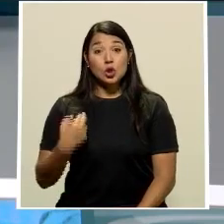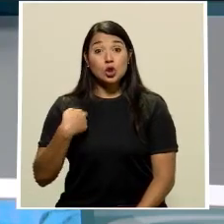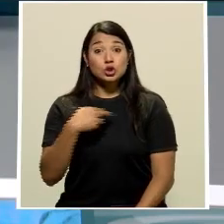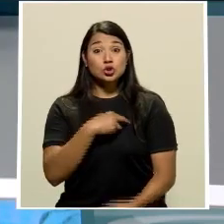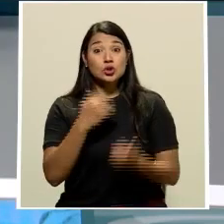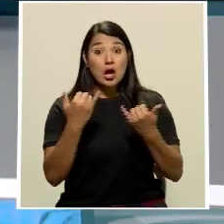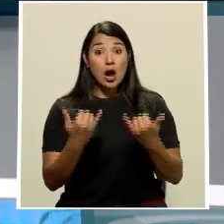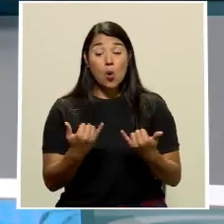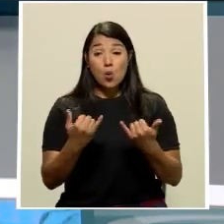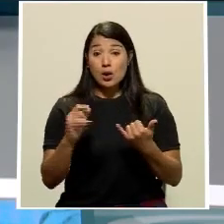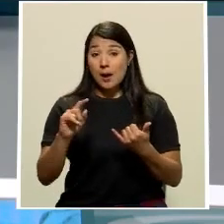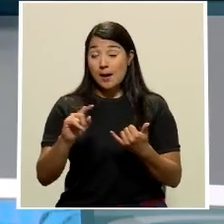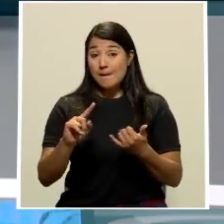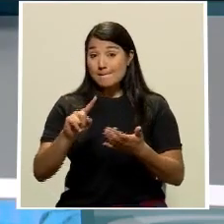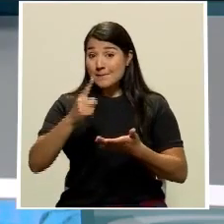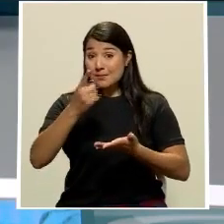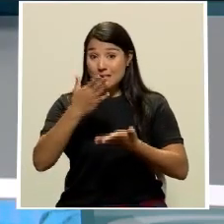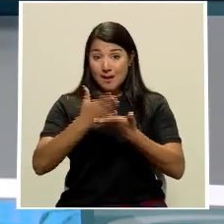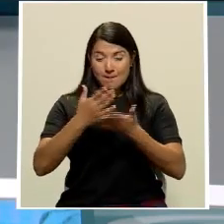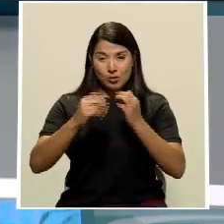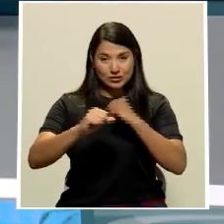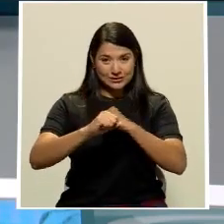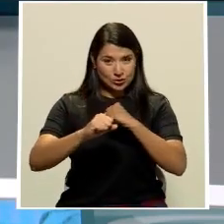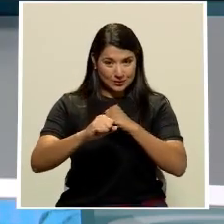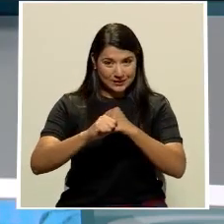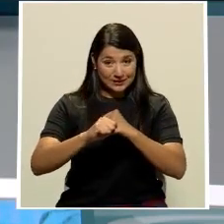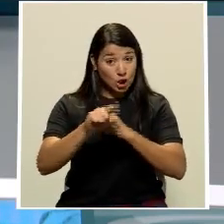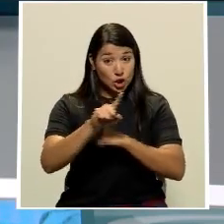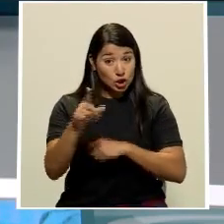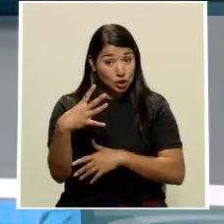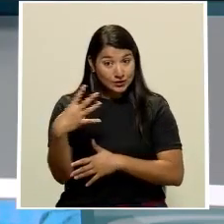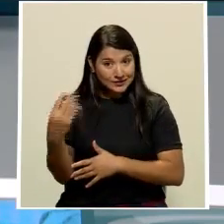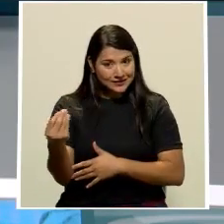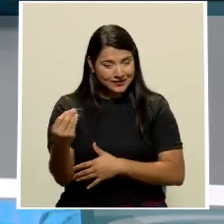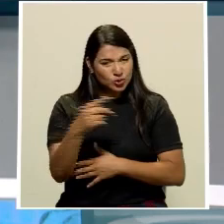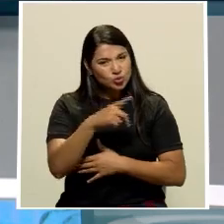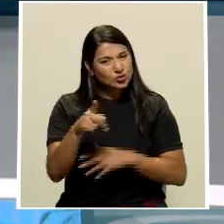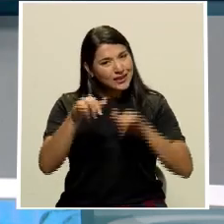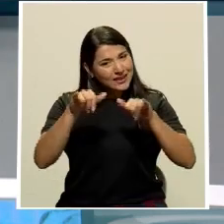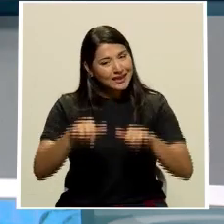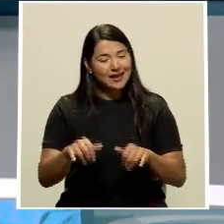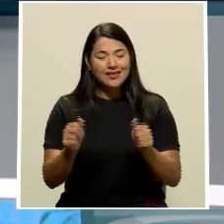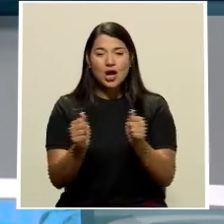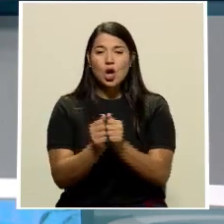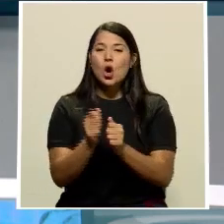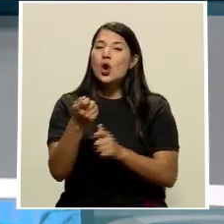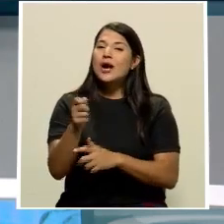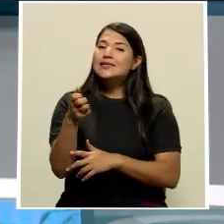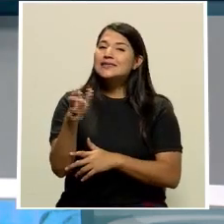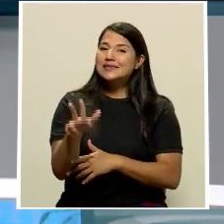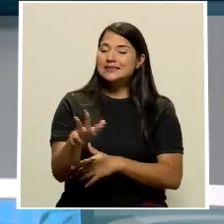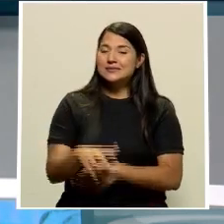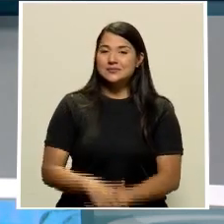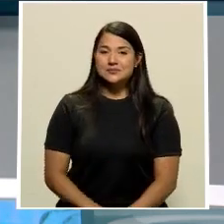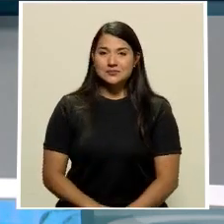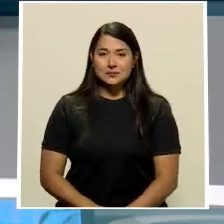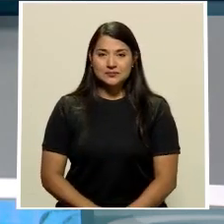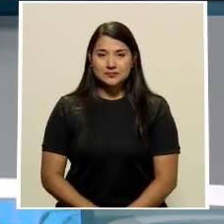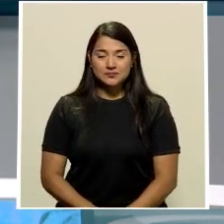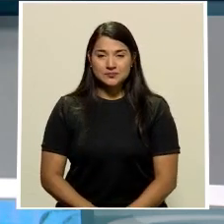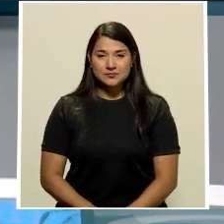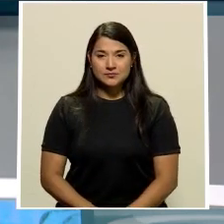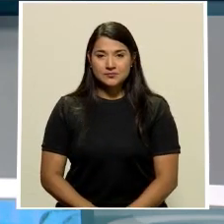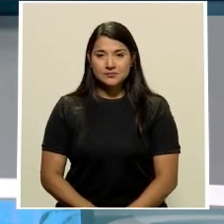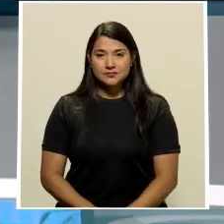Nosotros nos vamos a hacer la primera pausa comercial, pero no se vaya, quédese en la señal del 13.